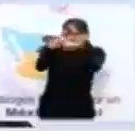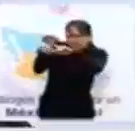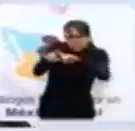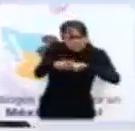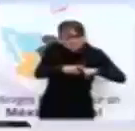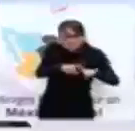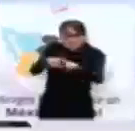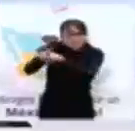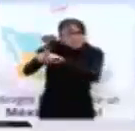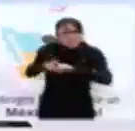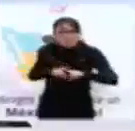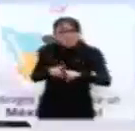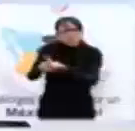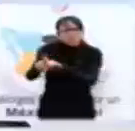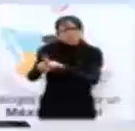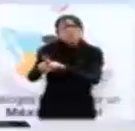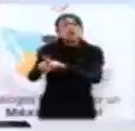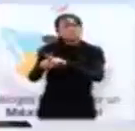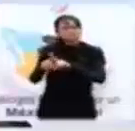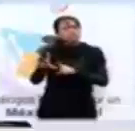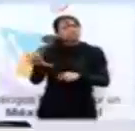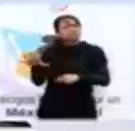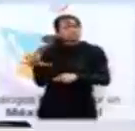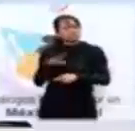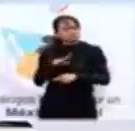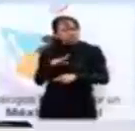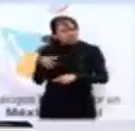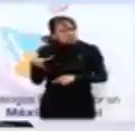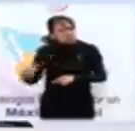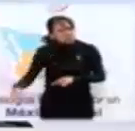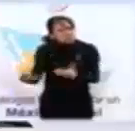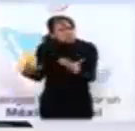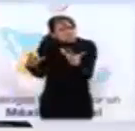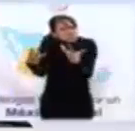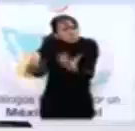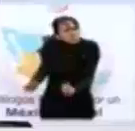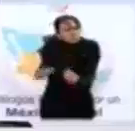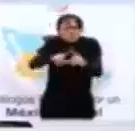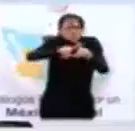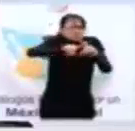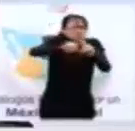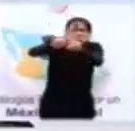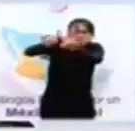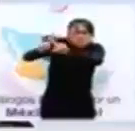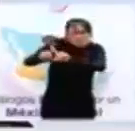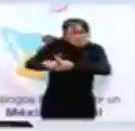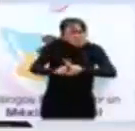gran germoplasma in situ. Nuestra gran cantidad de variedades